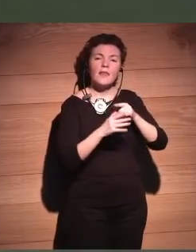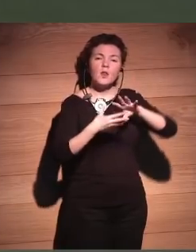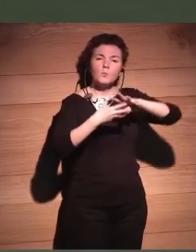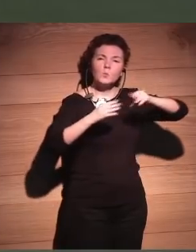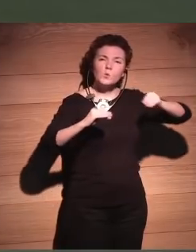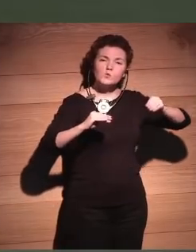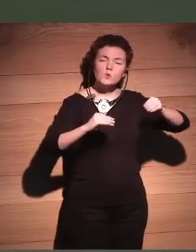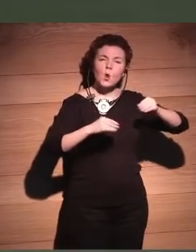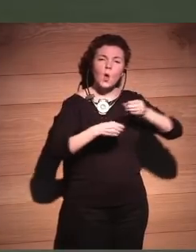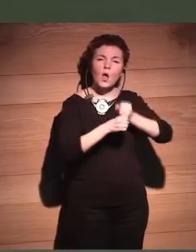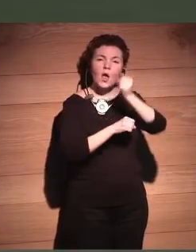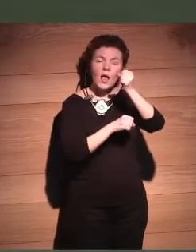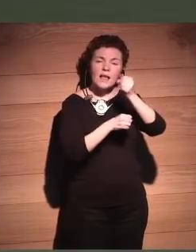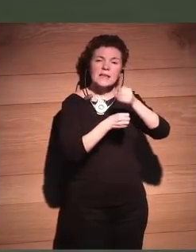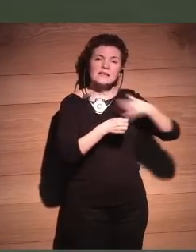espinomuscular.